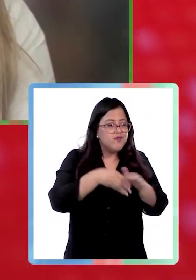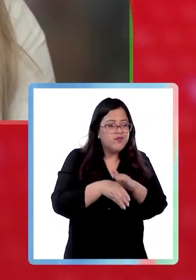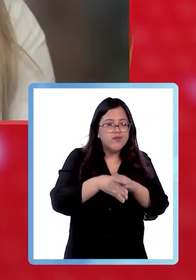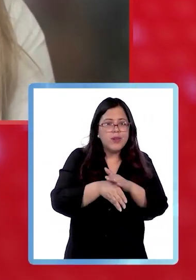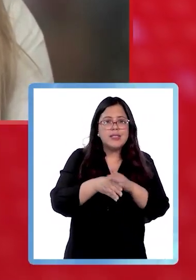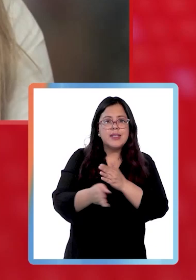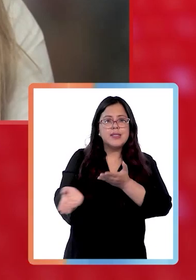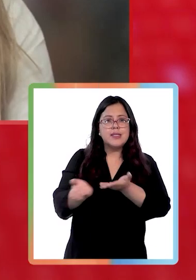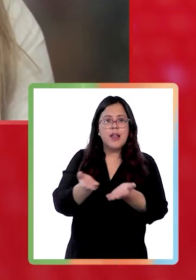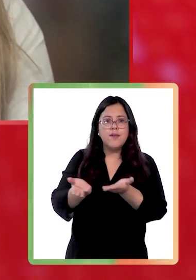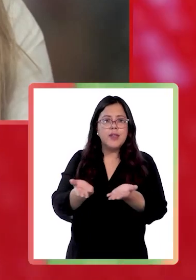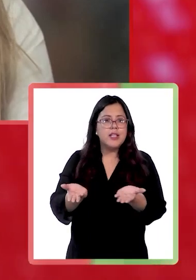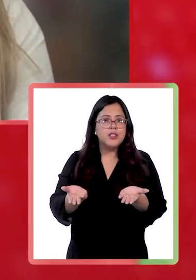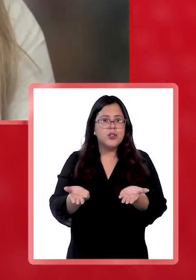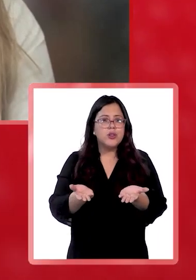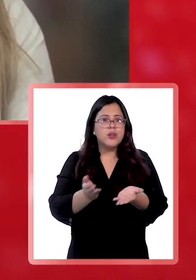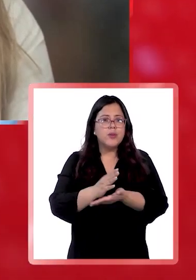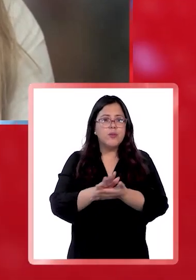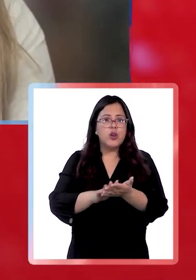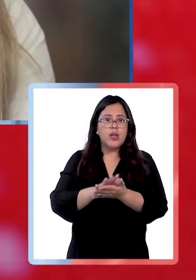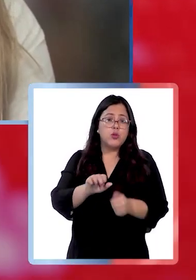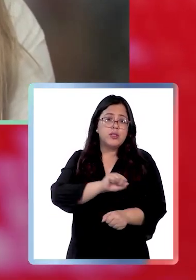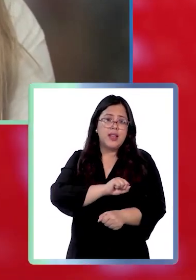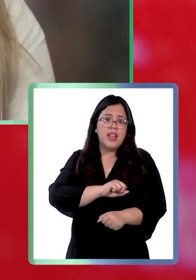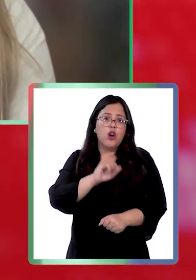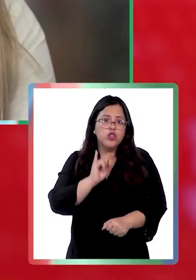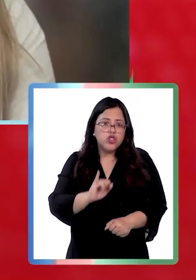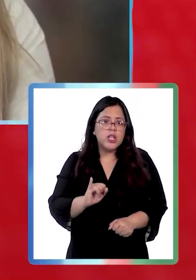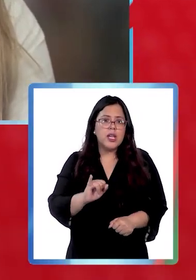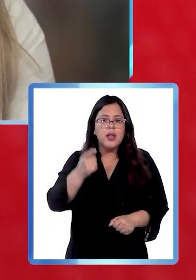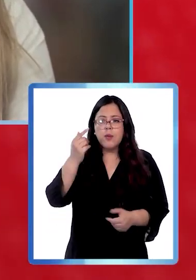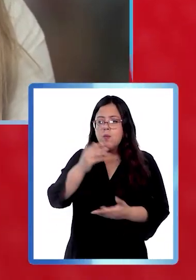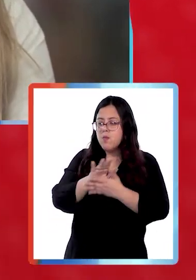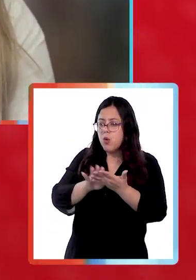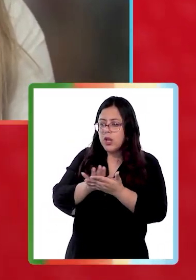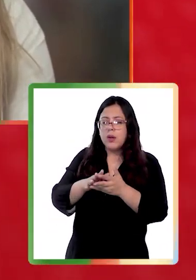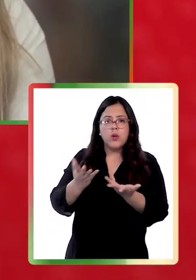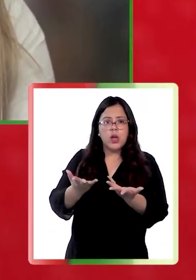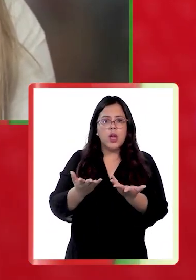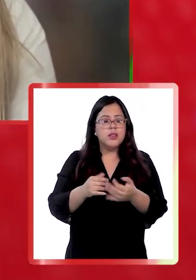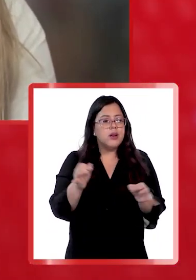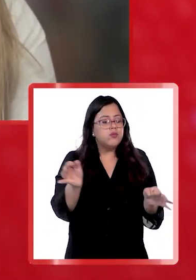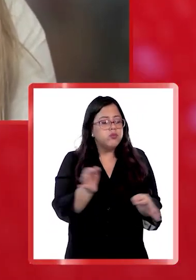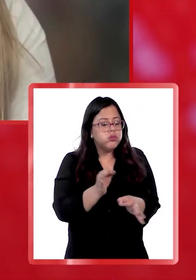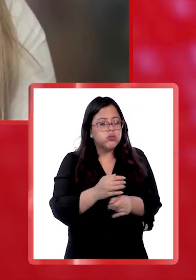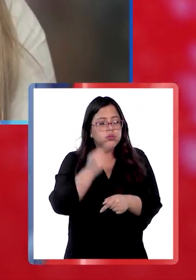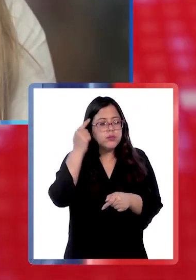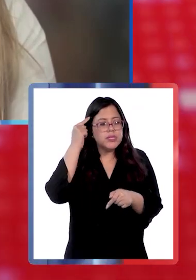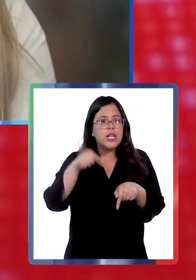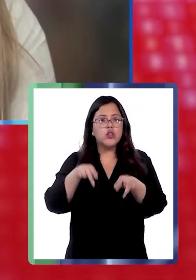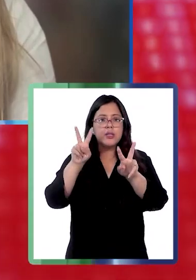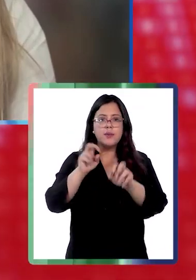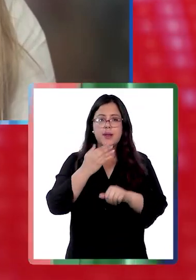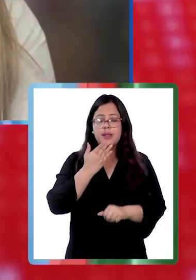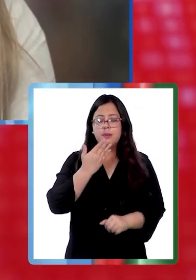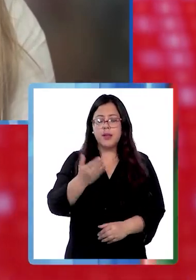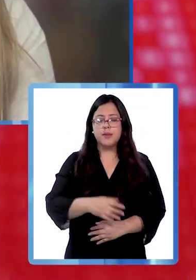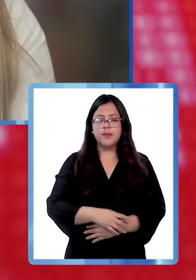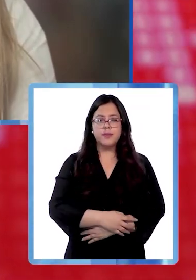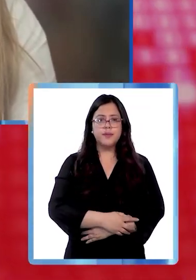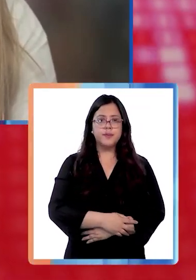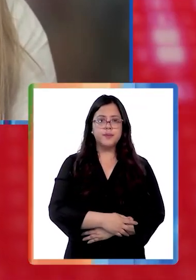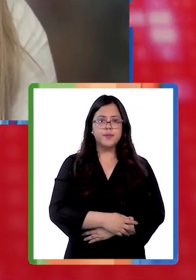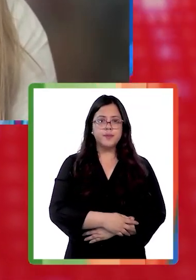tantas facilidades a acceder a distintos servicios como quizás sí se da acá en la capital, por ende como guiar un poco las recomendaciones pensando en eso también.